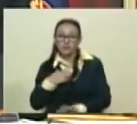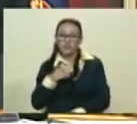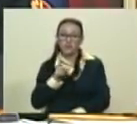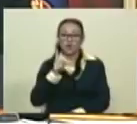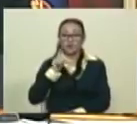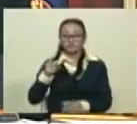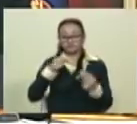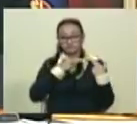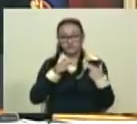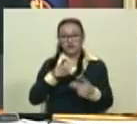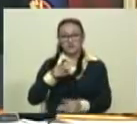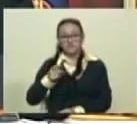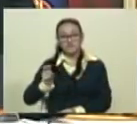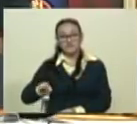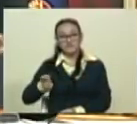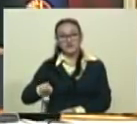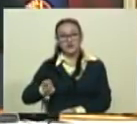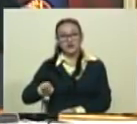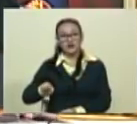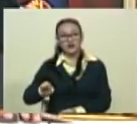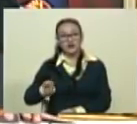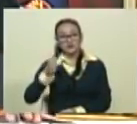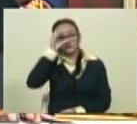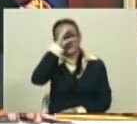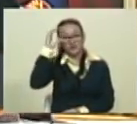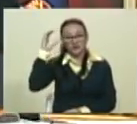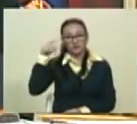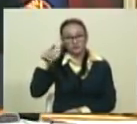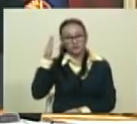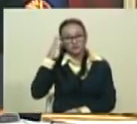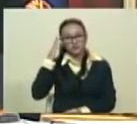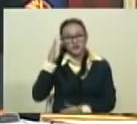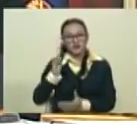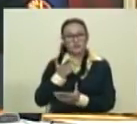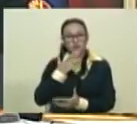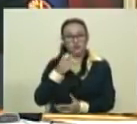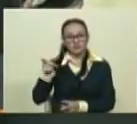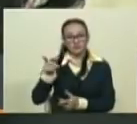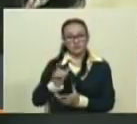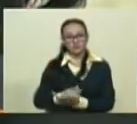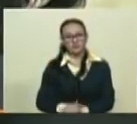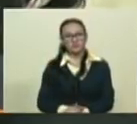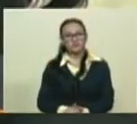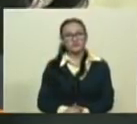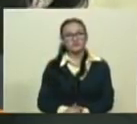fiscal general. Si supieras, Madeleine, tú que eres tan